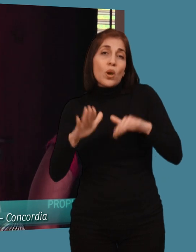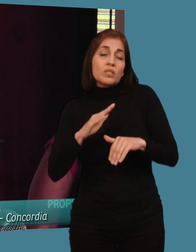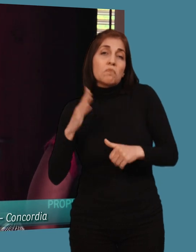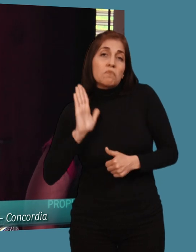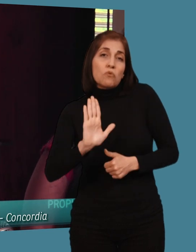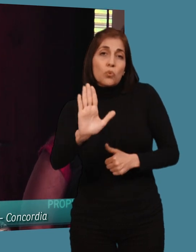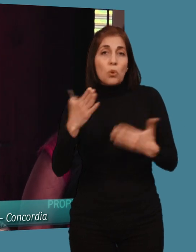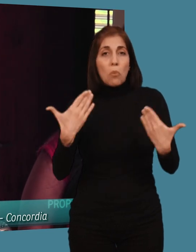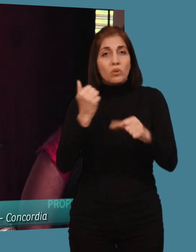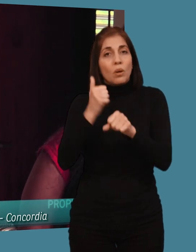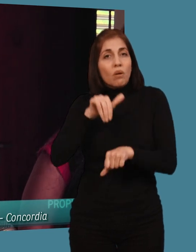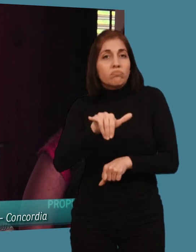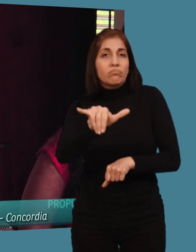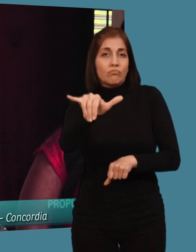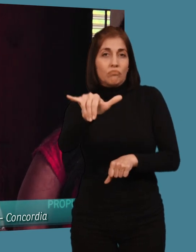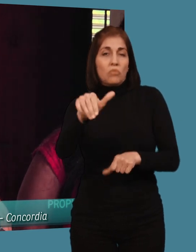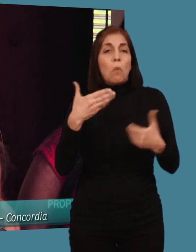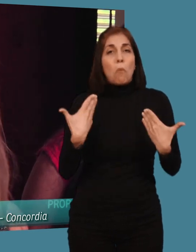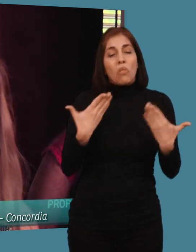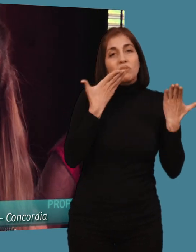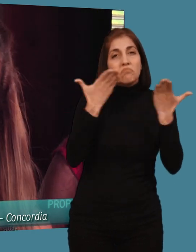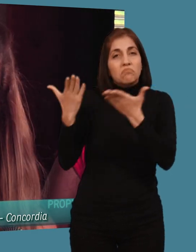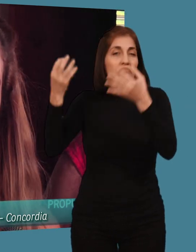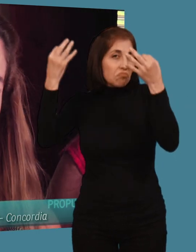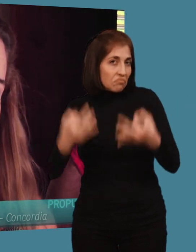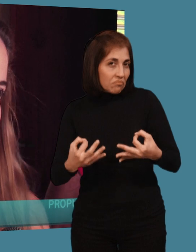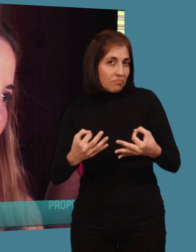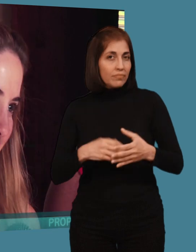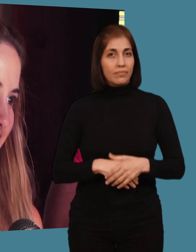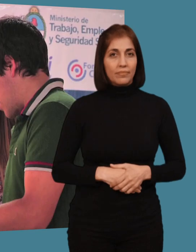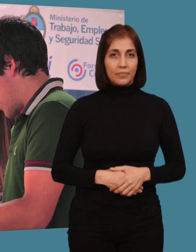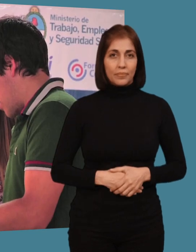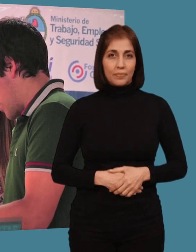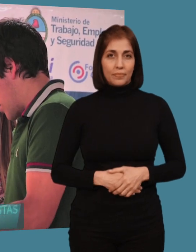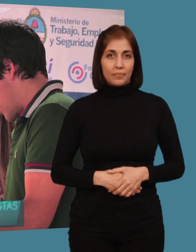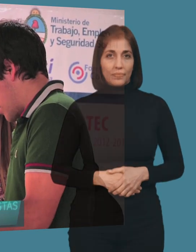para el día de mañana poder trabajar en una aerolínea y poder serle de mayor utilidad posible.